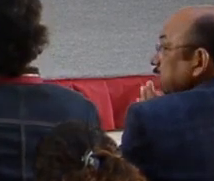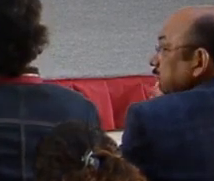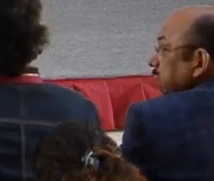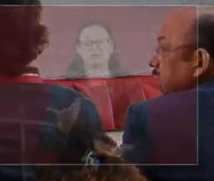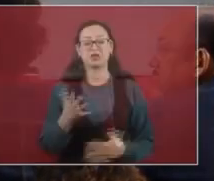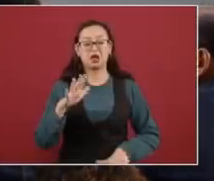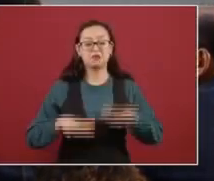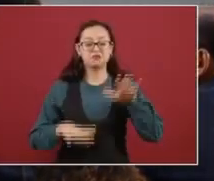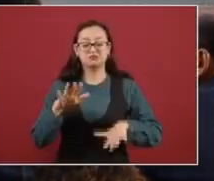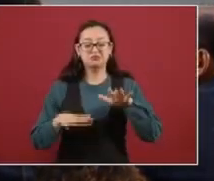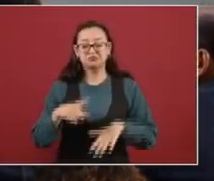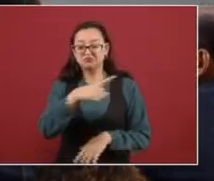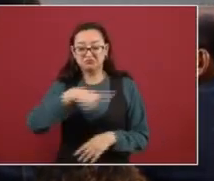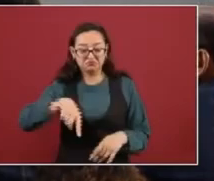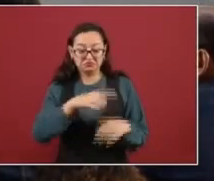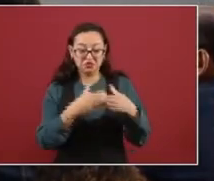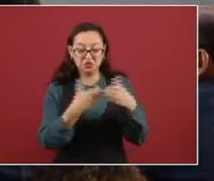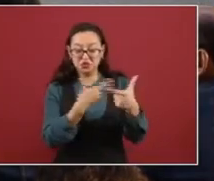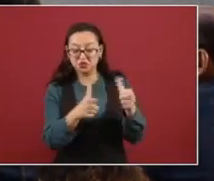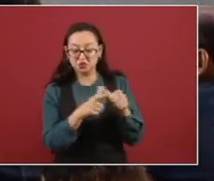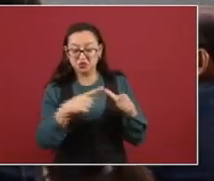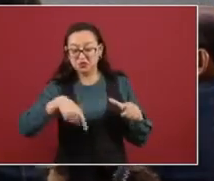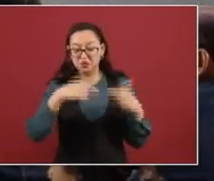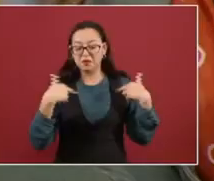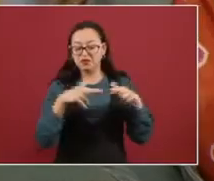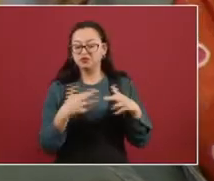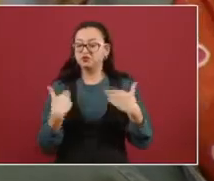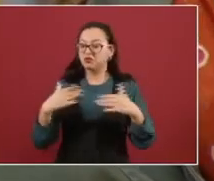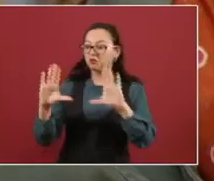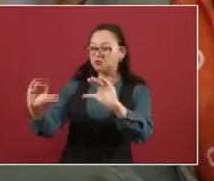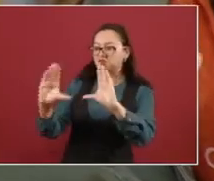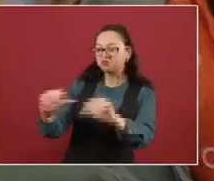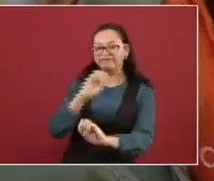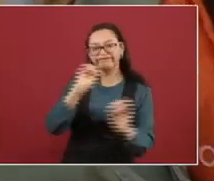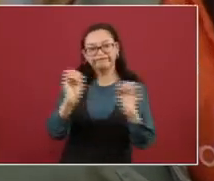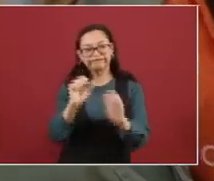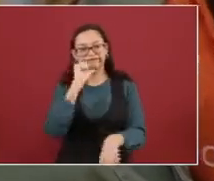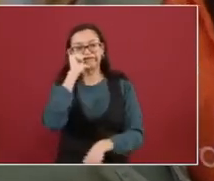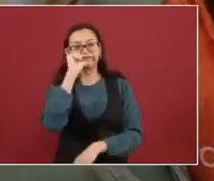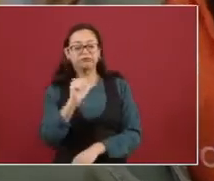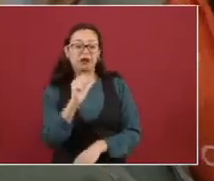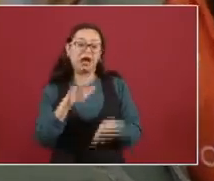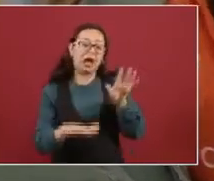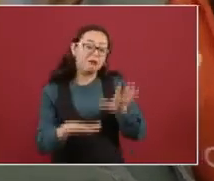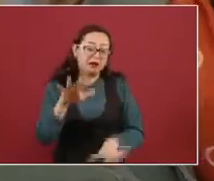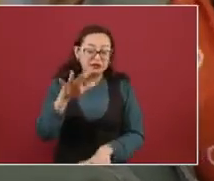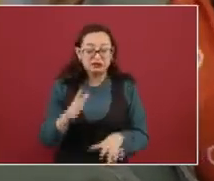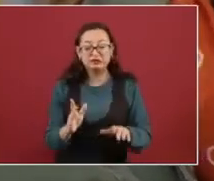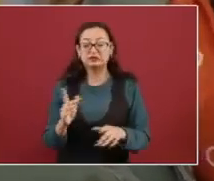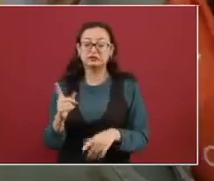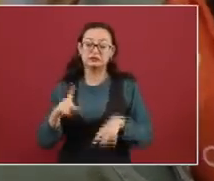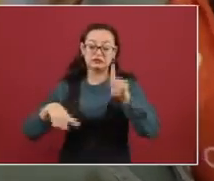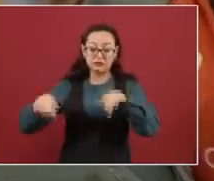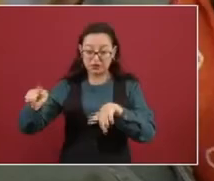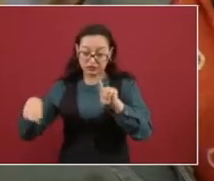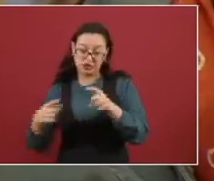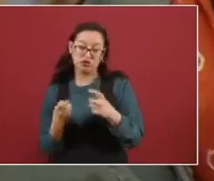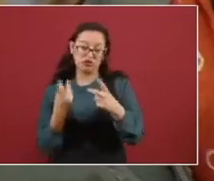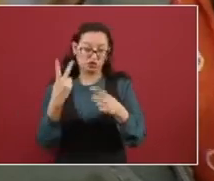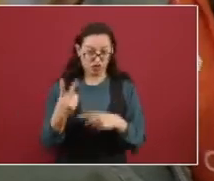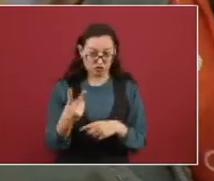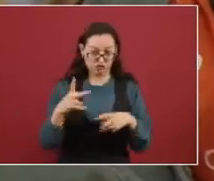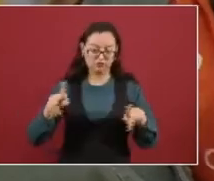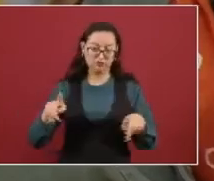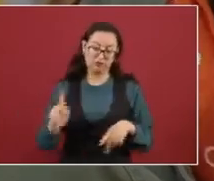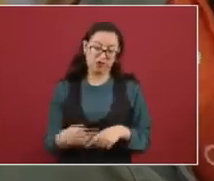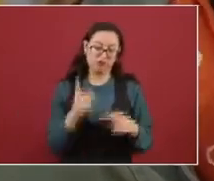hace cuando tiene sus tiempos libres, es decir, cuando no está en las calles? Esas son mis dos preguntas, lo de migración y